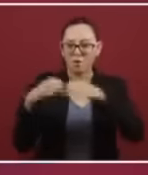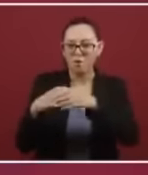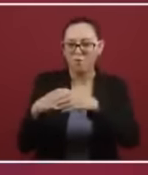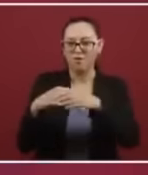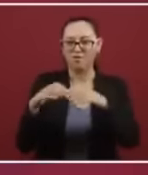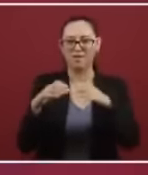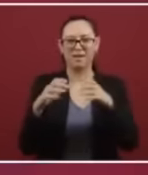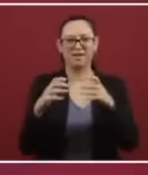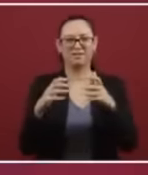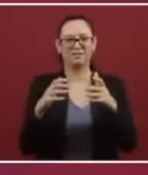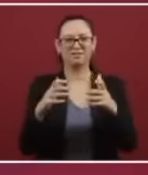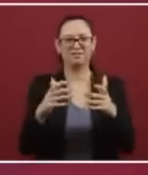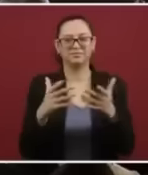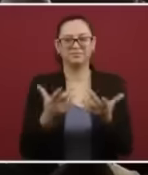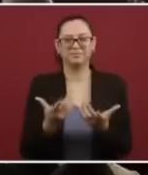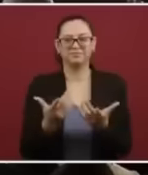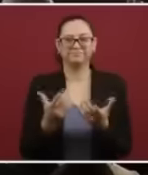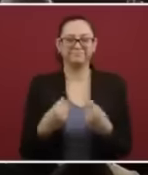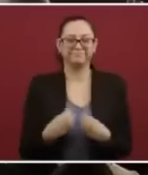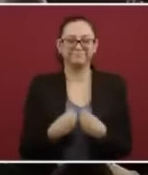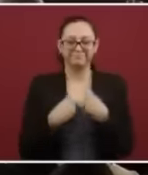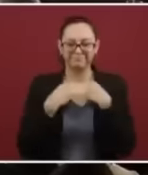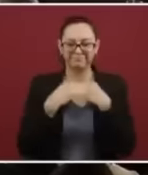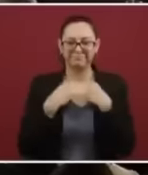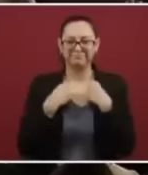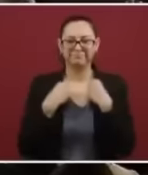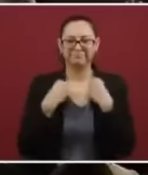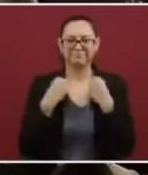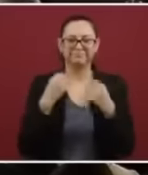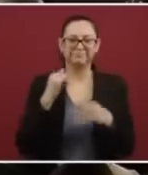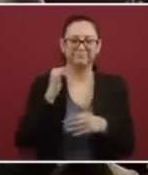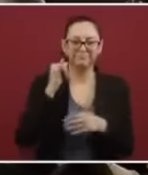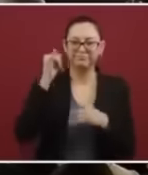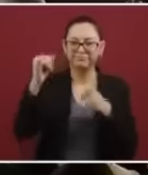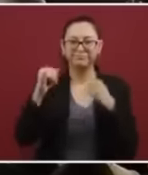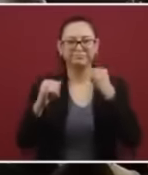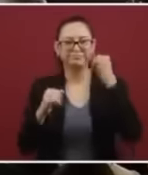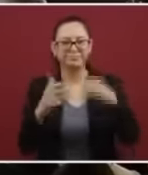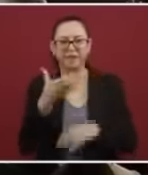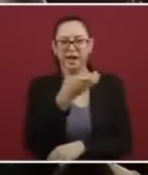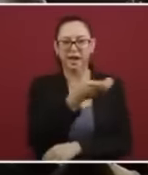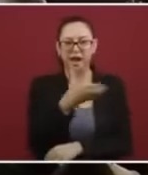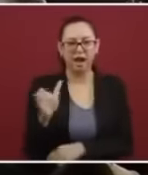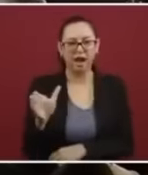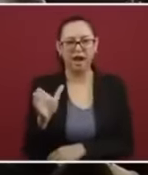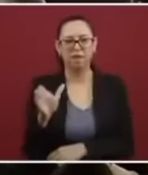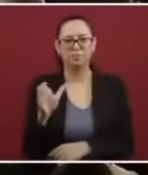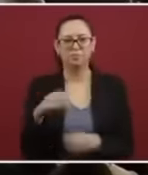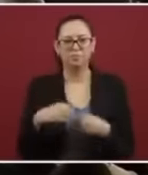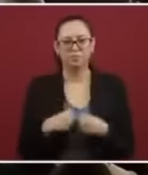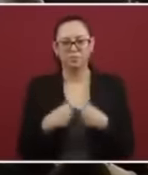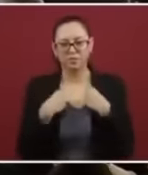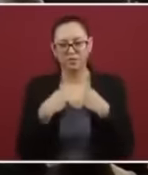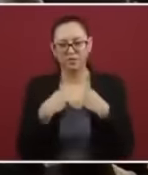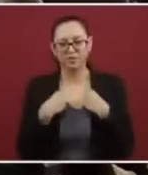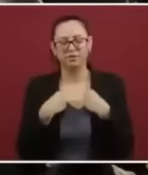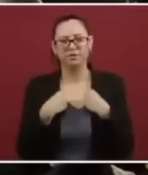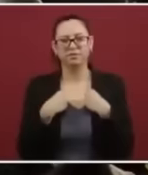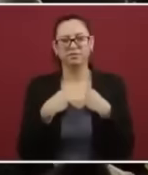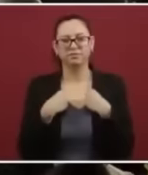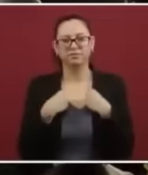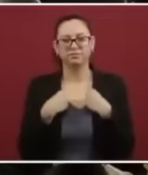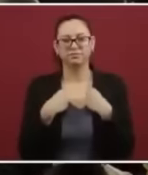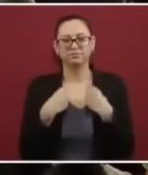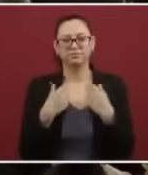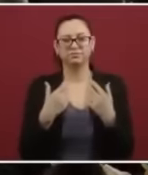comunidades, las que viven en el medio rural, a las madres